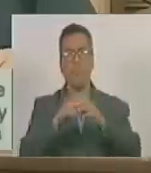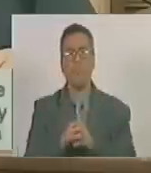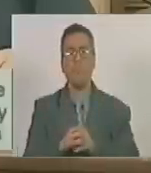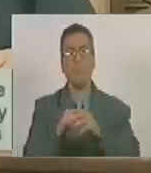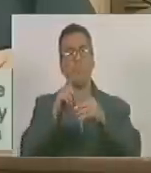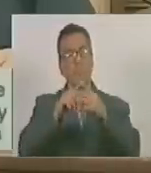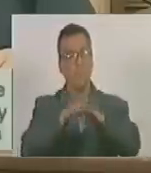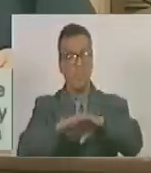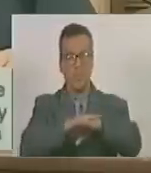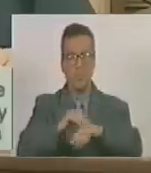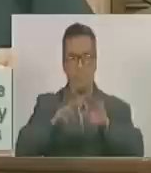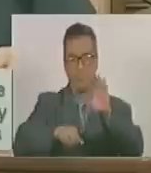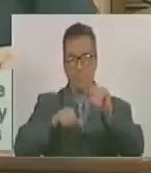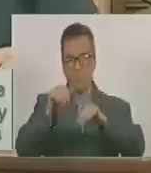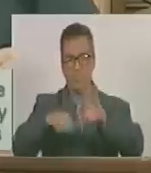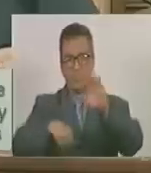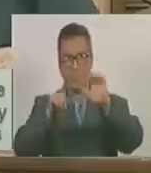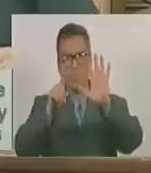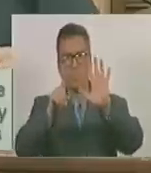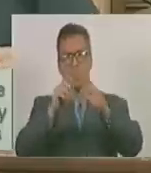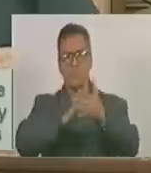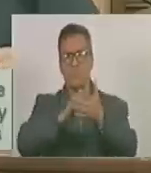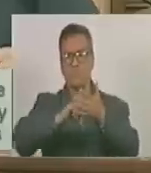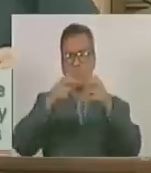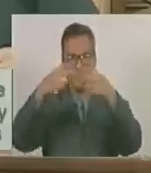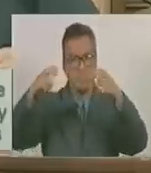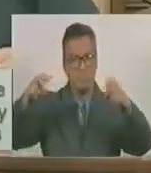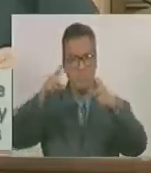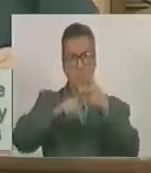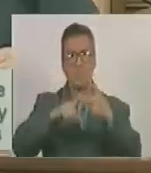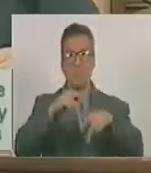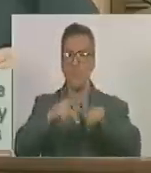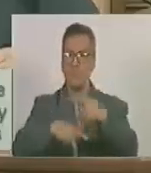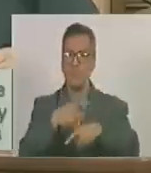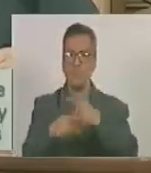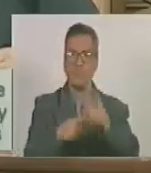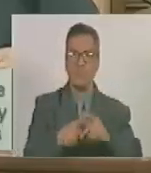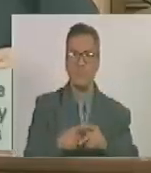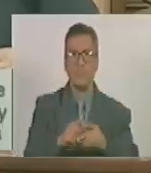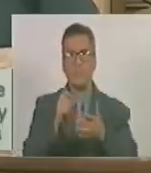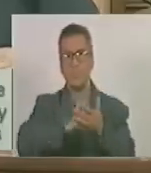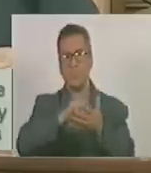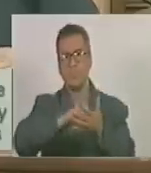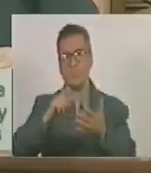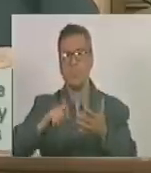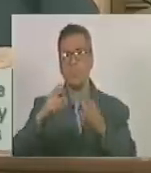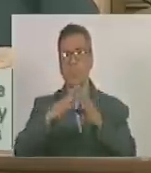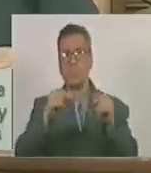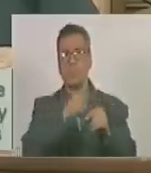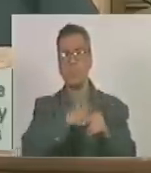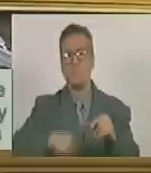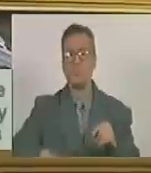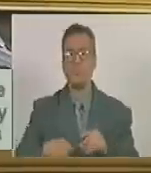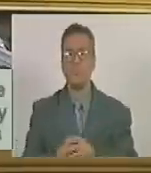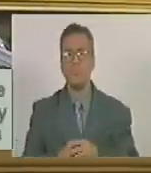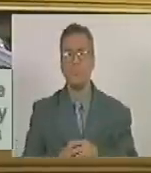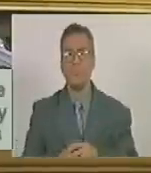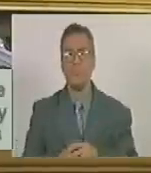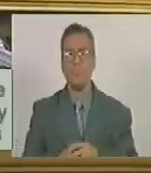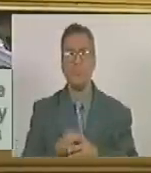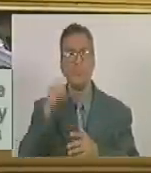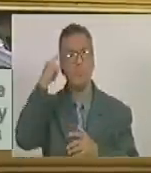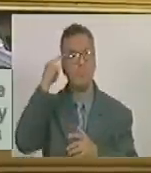quedando redactado de la siguiente manera. Epígrafe. Procedimientos para el registro. Es todo, ciudadano presidente.